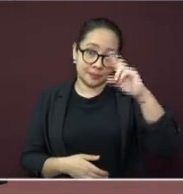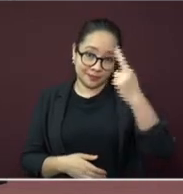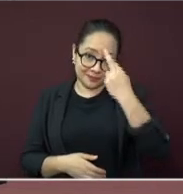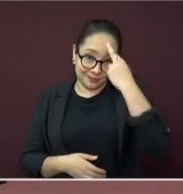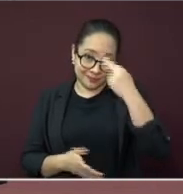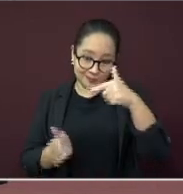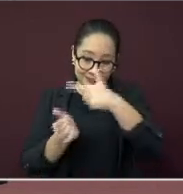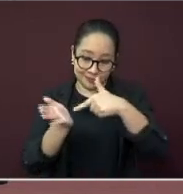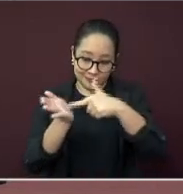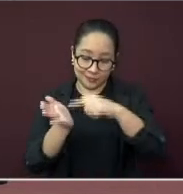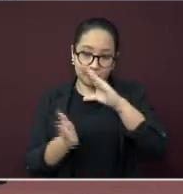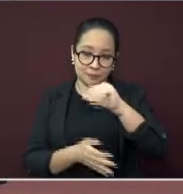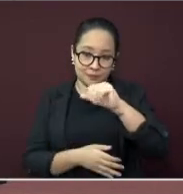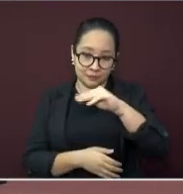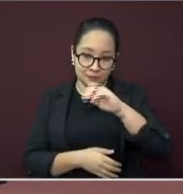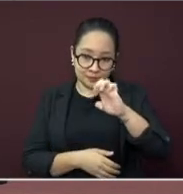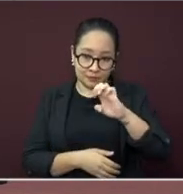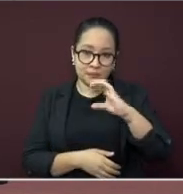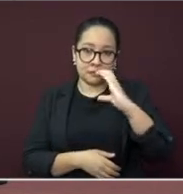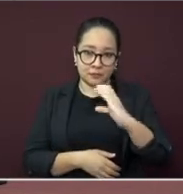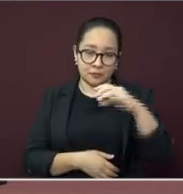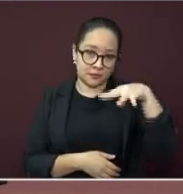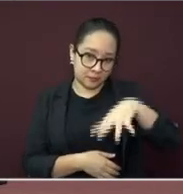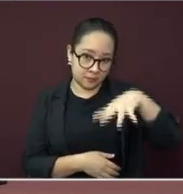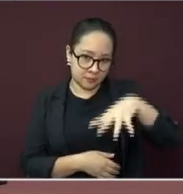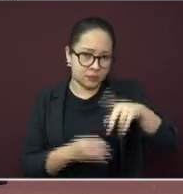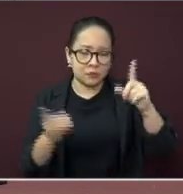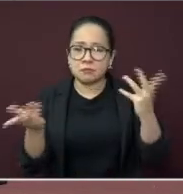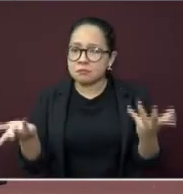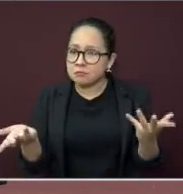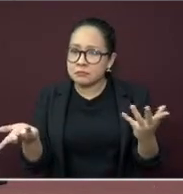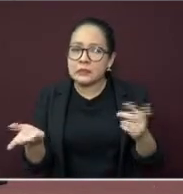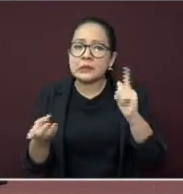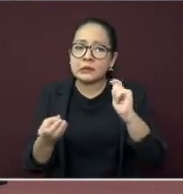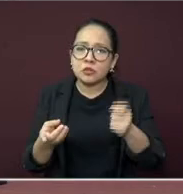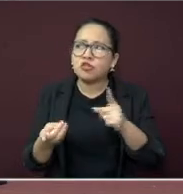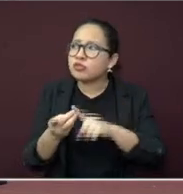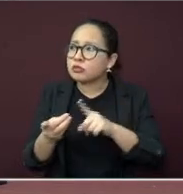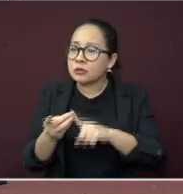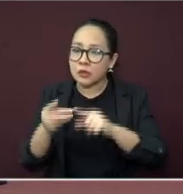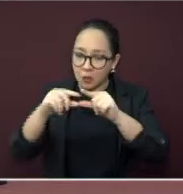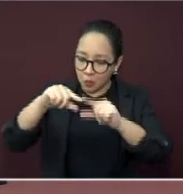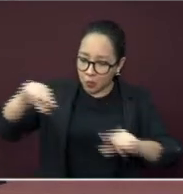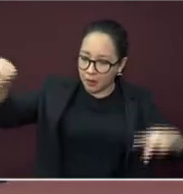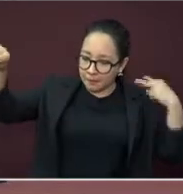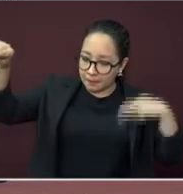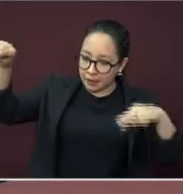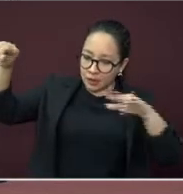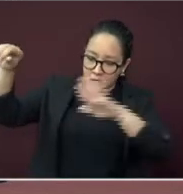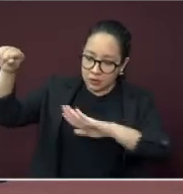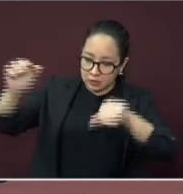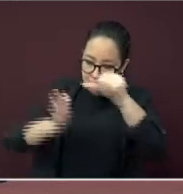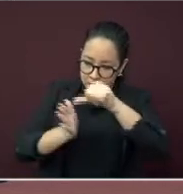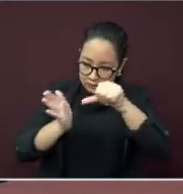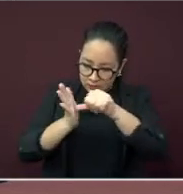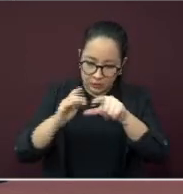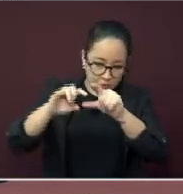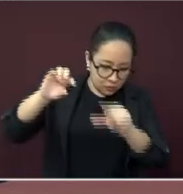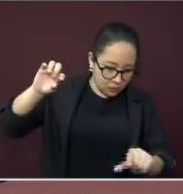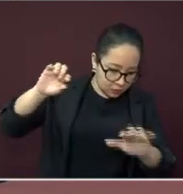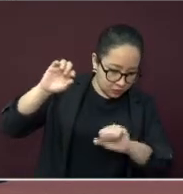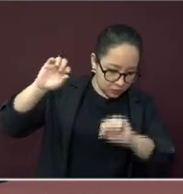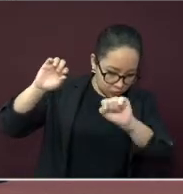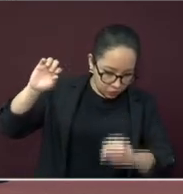19 están en el centro en el sur de la entidad afortunadamente en el norte